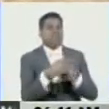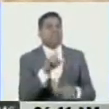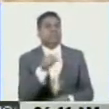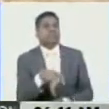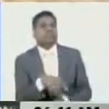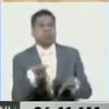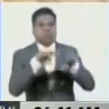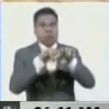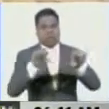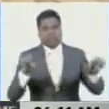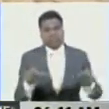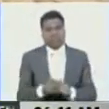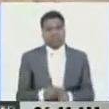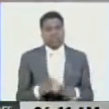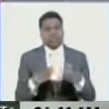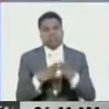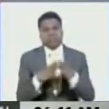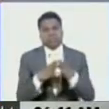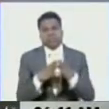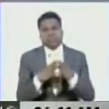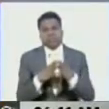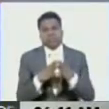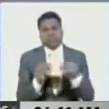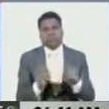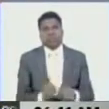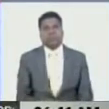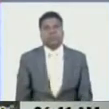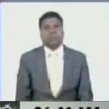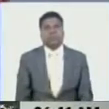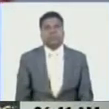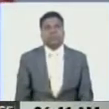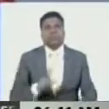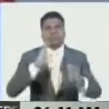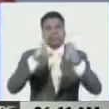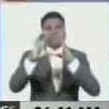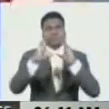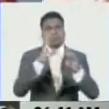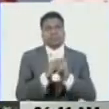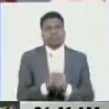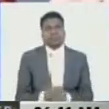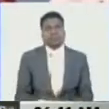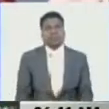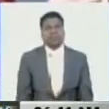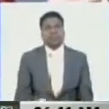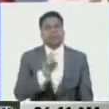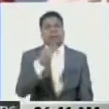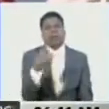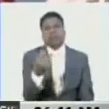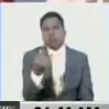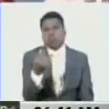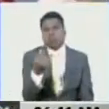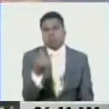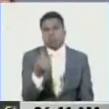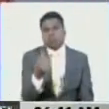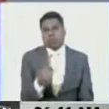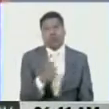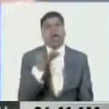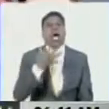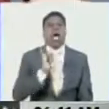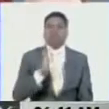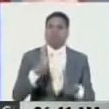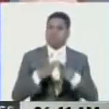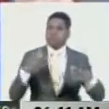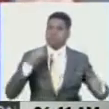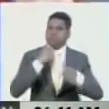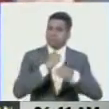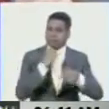de la educación, desde el punto de vista de los medios de comunicación. Y bueno, obviamente en lo económico tenemos una gigantesca tarea, y es donde